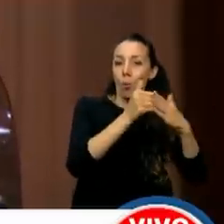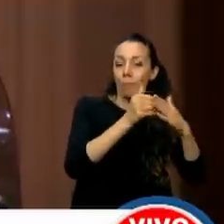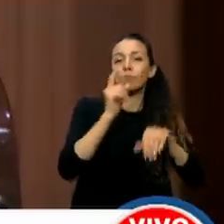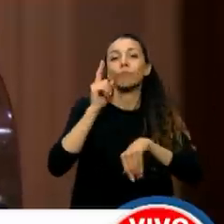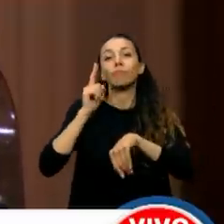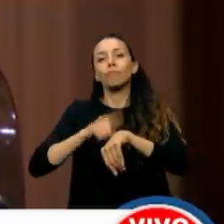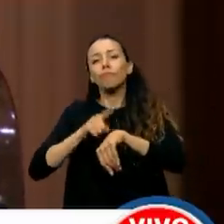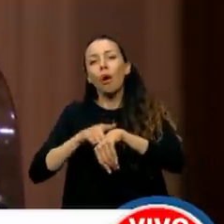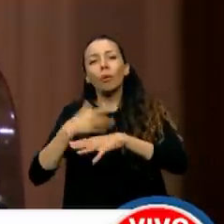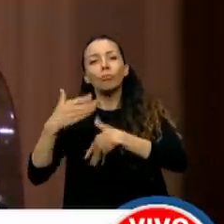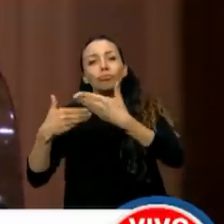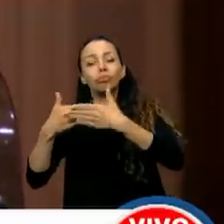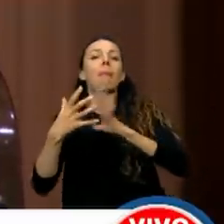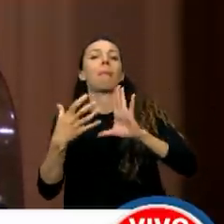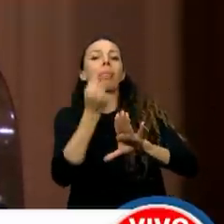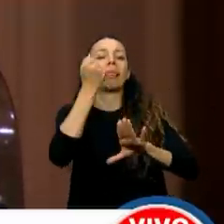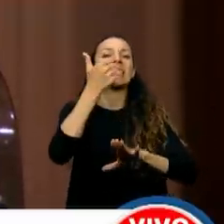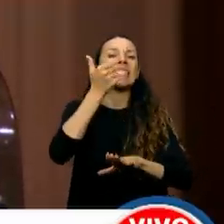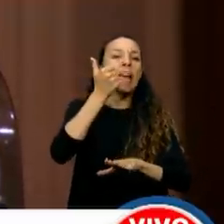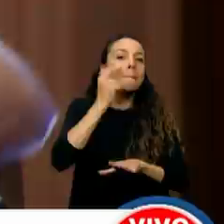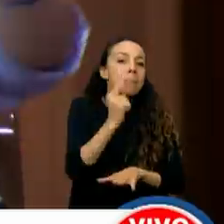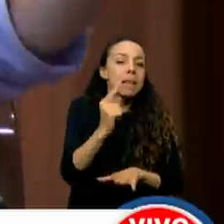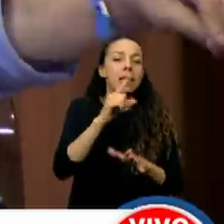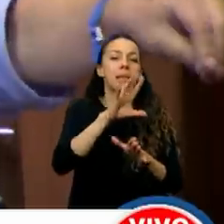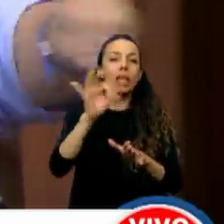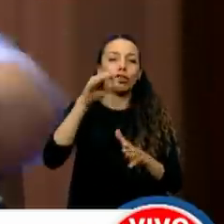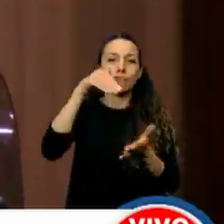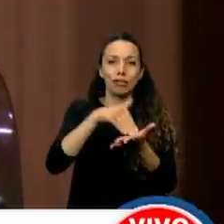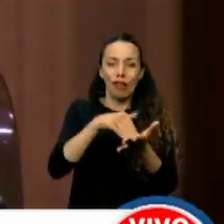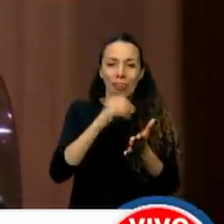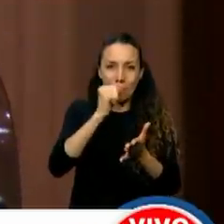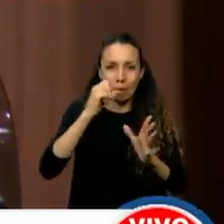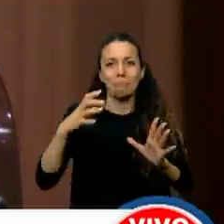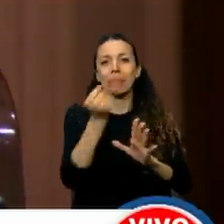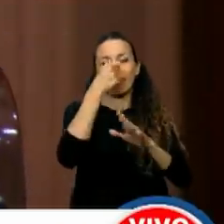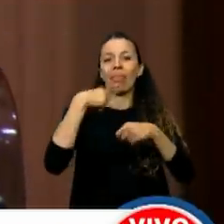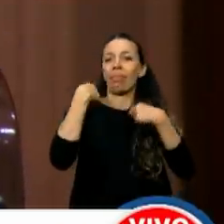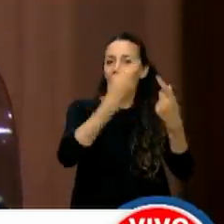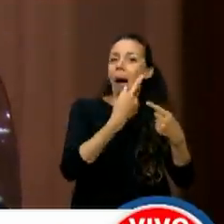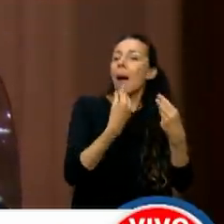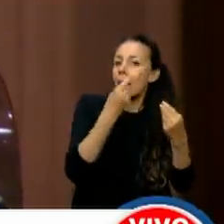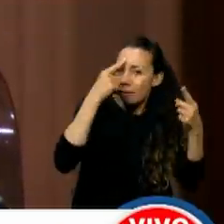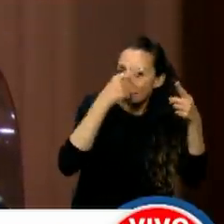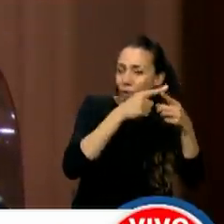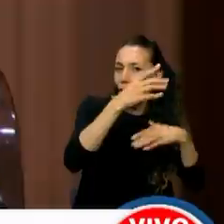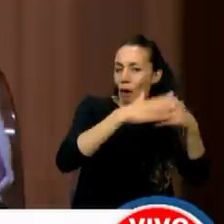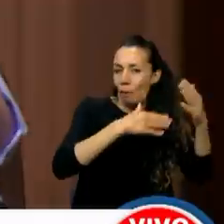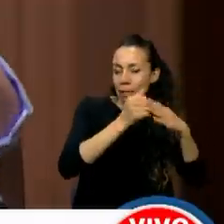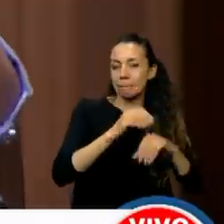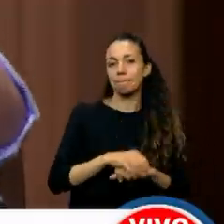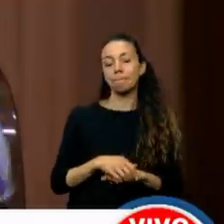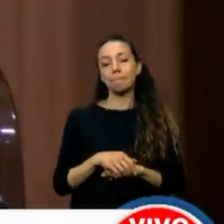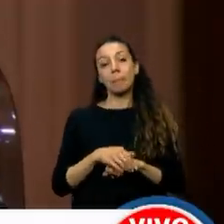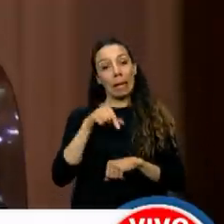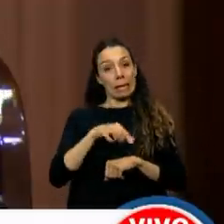6.500 millones de pesos cuando finalizamos este año en este presupuesto en la